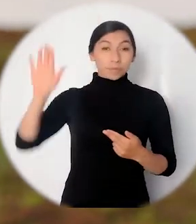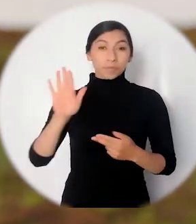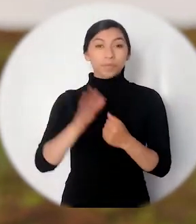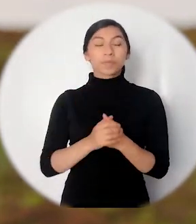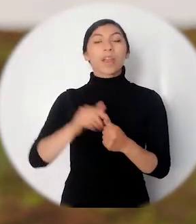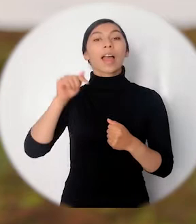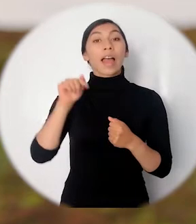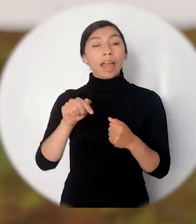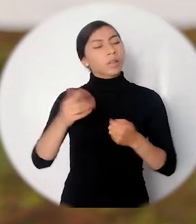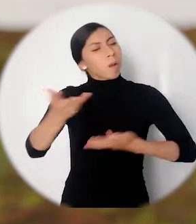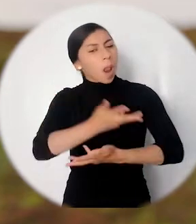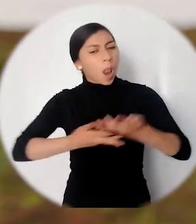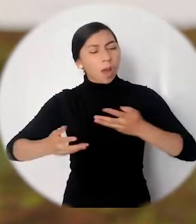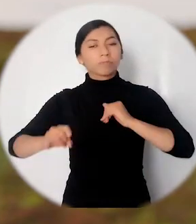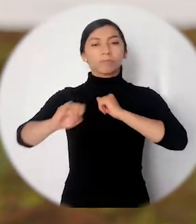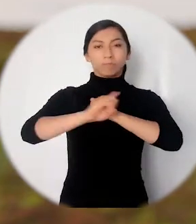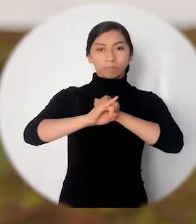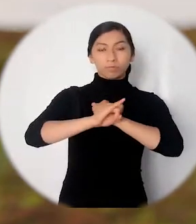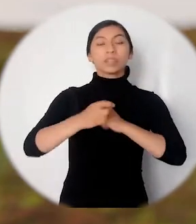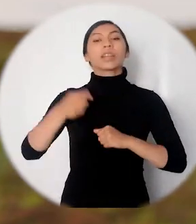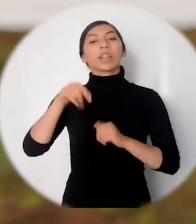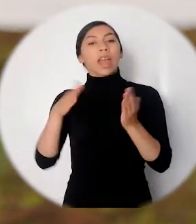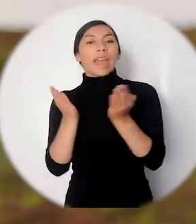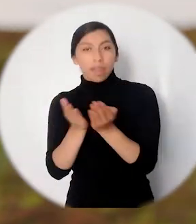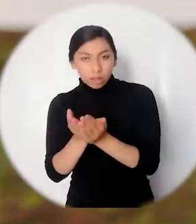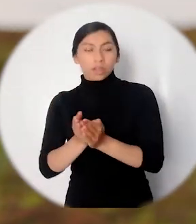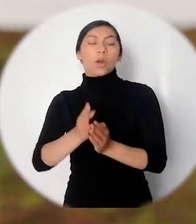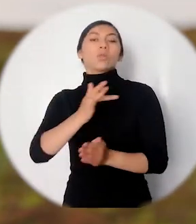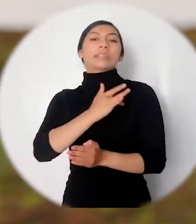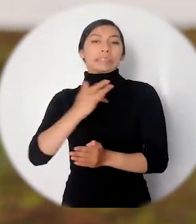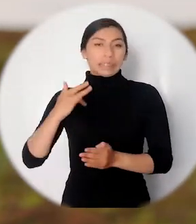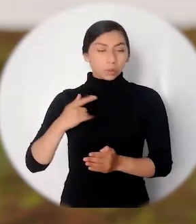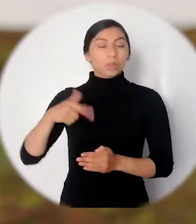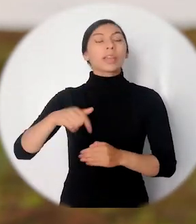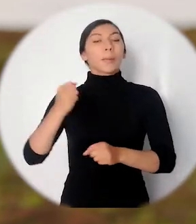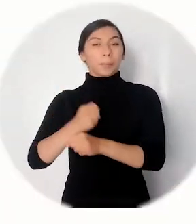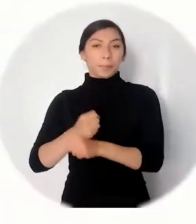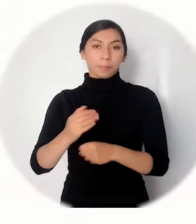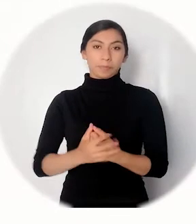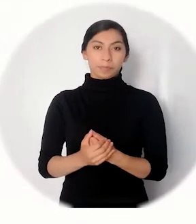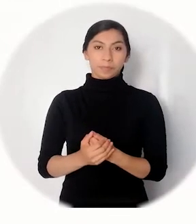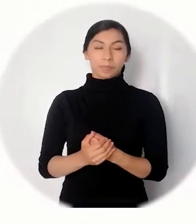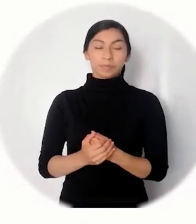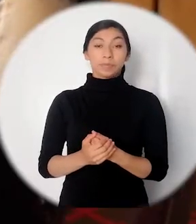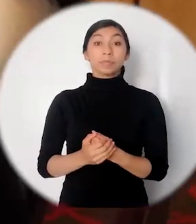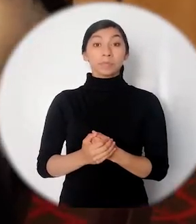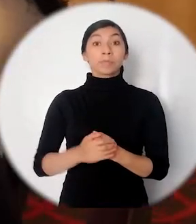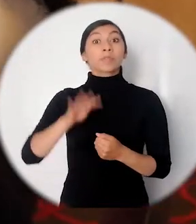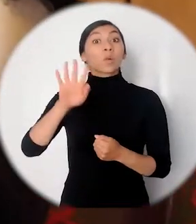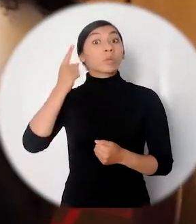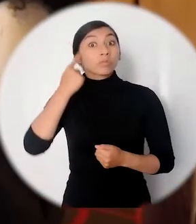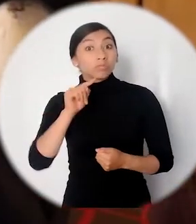Se socializó la oferta institucional para jóvenes en temas de educación, salud y generación de ingresos.